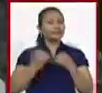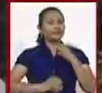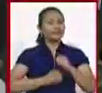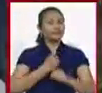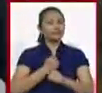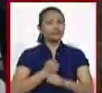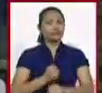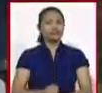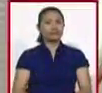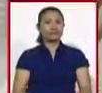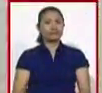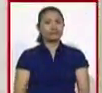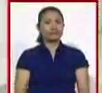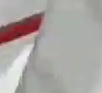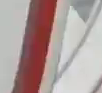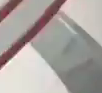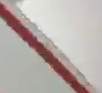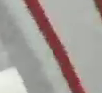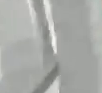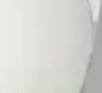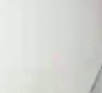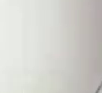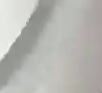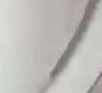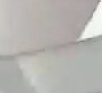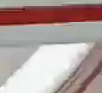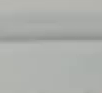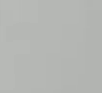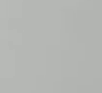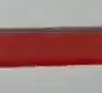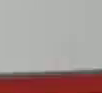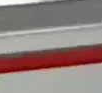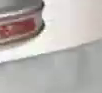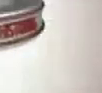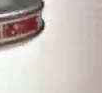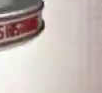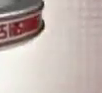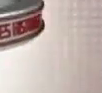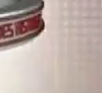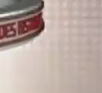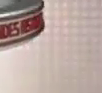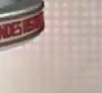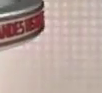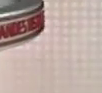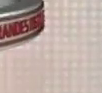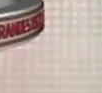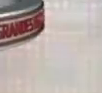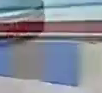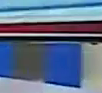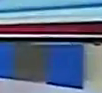últimos años. En instantes, en Al Día.